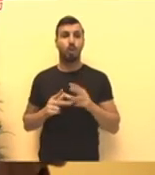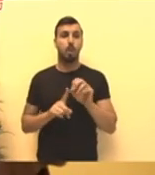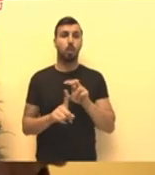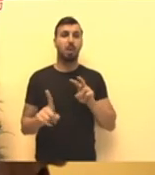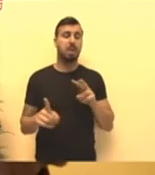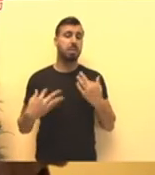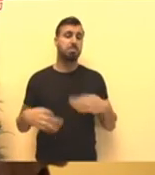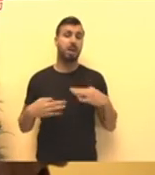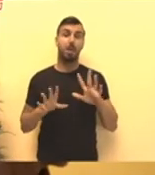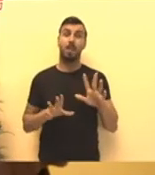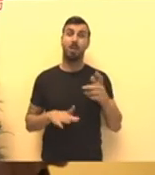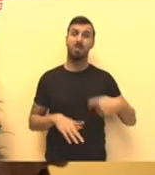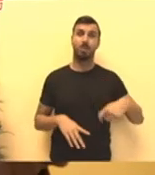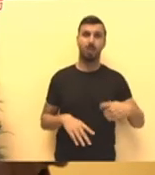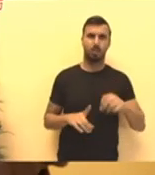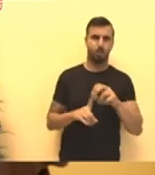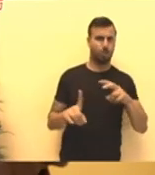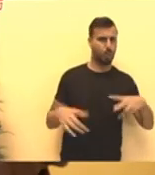de las propuestas que